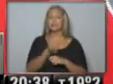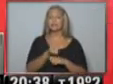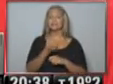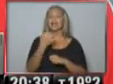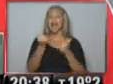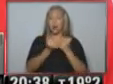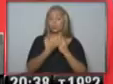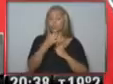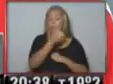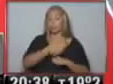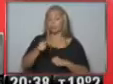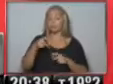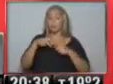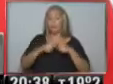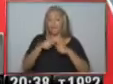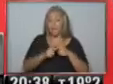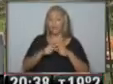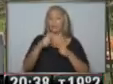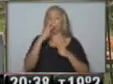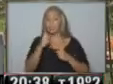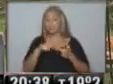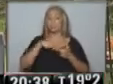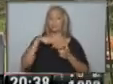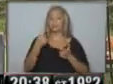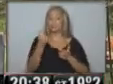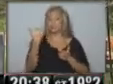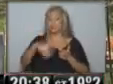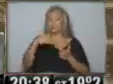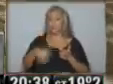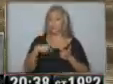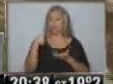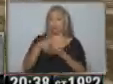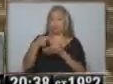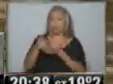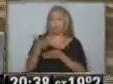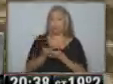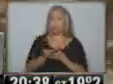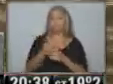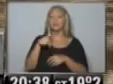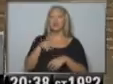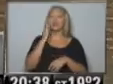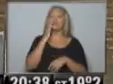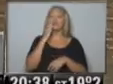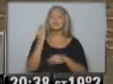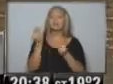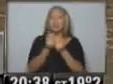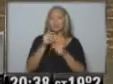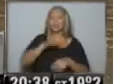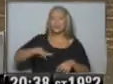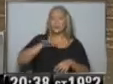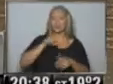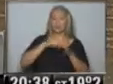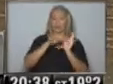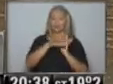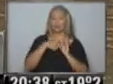los mecánicos, electricistas, secado, todo, y sale, pues, sale plata, ¿viste cómo es todo el tema? Esta tarde una decena de barrios porteños